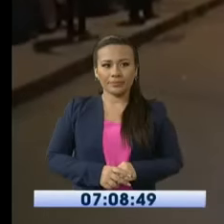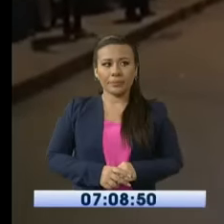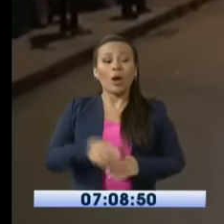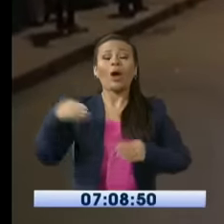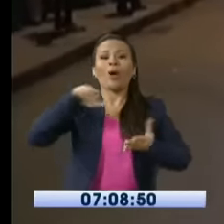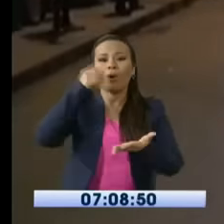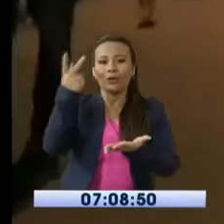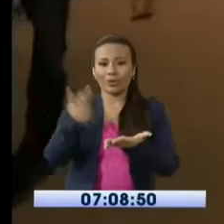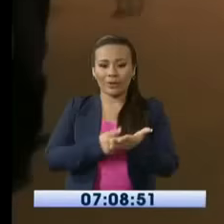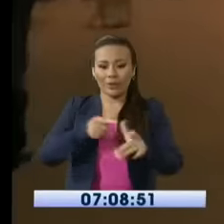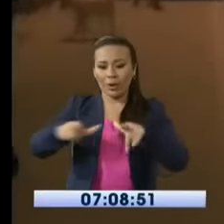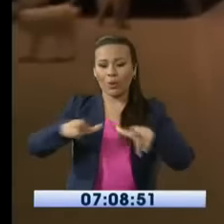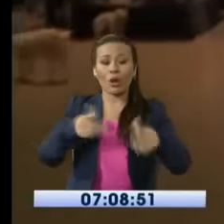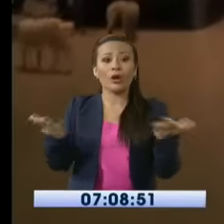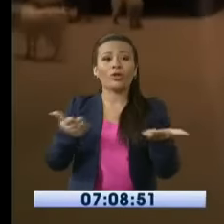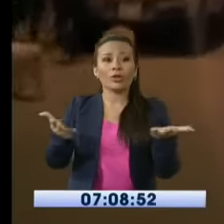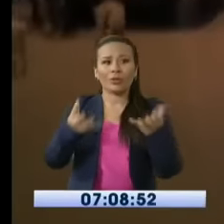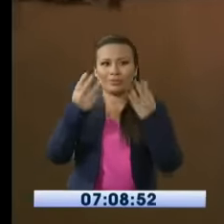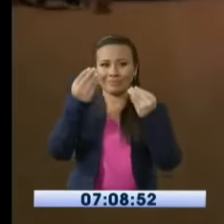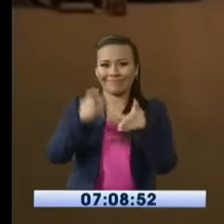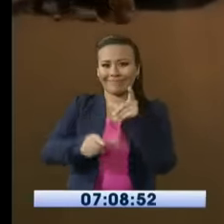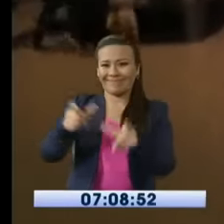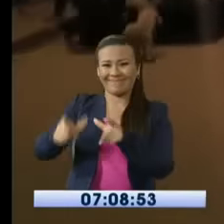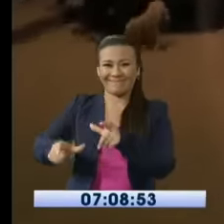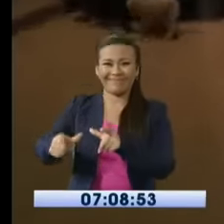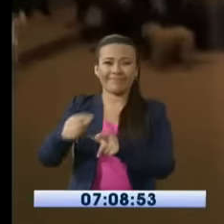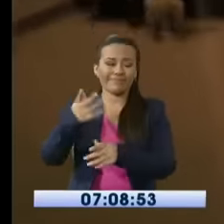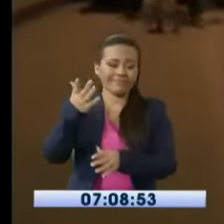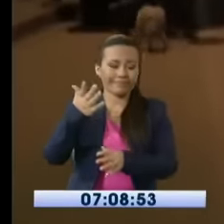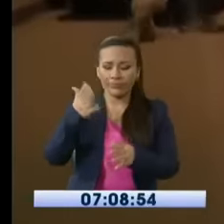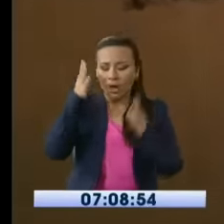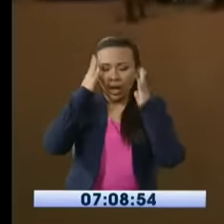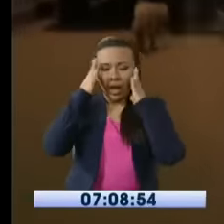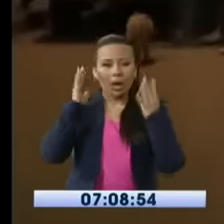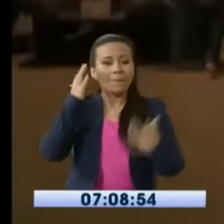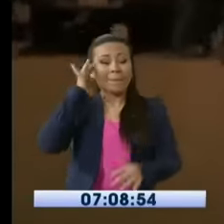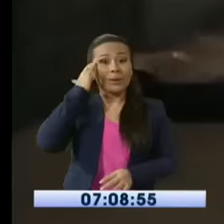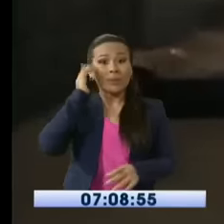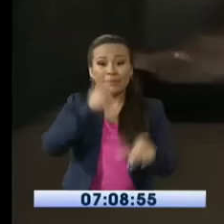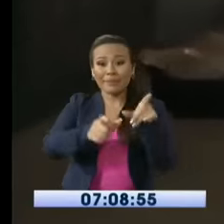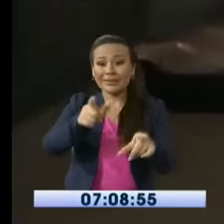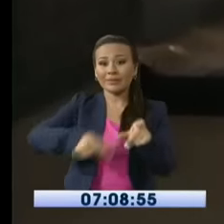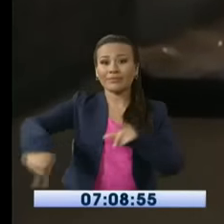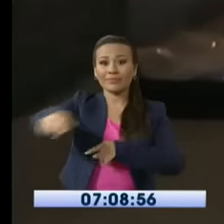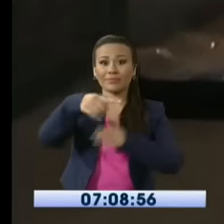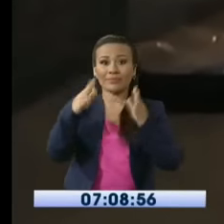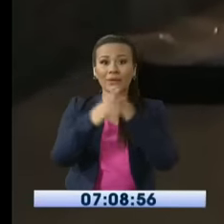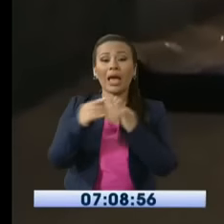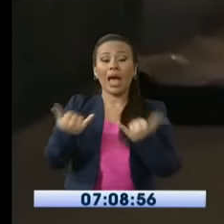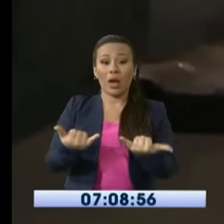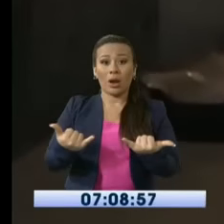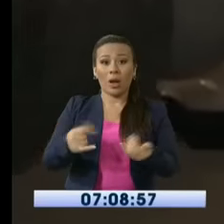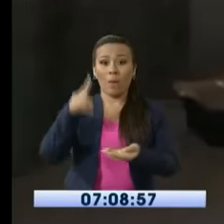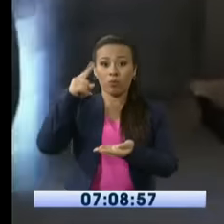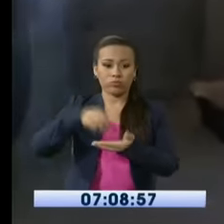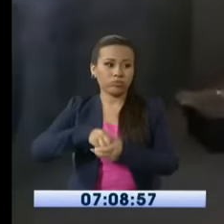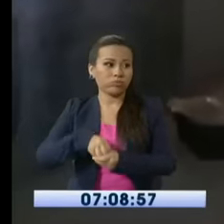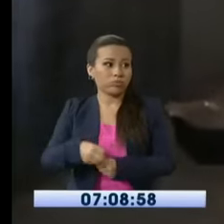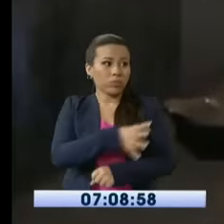Nuevamente, el sector de Tolerancia de la ciudad de Cuenca es escenario de hechos que causan preocupación ciudadana. Esta vez, un artefacto explosivo fue